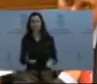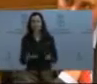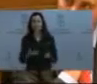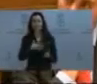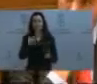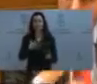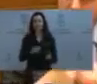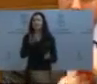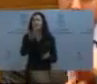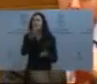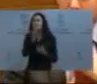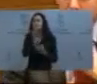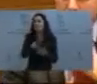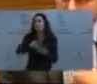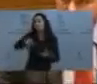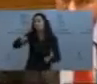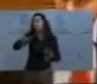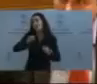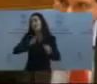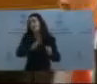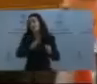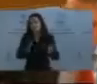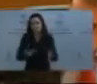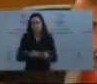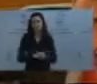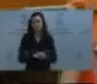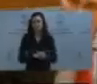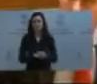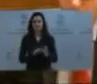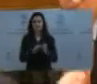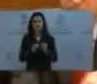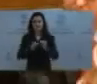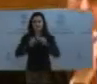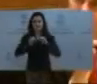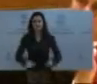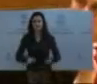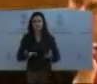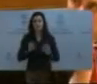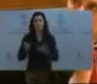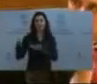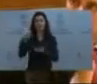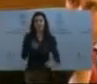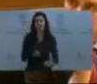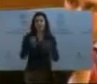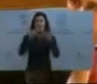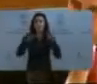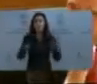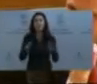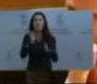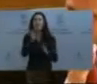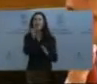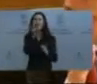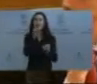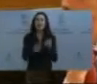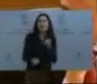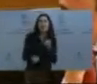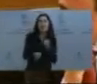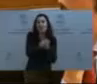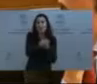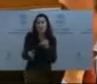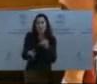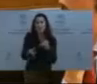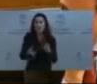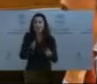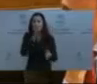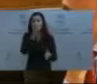que decían los notarios. Decían, la renuncia a la herencia es irrevocable pese a errores en las deudas. En cierto modo, ya nada nos sorprende